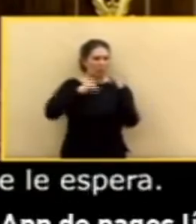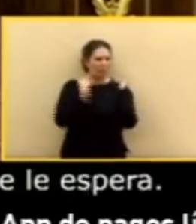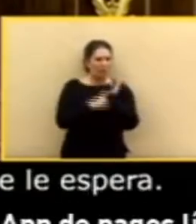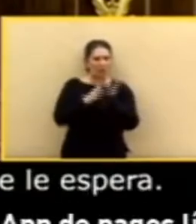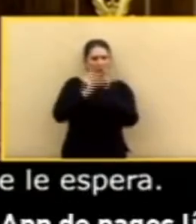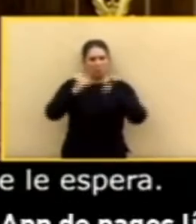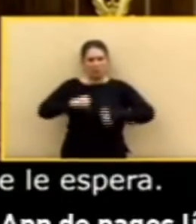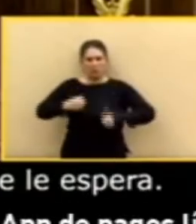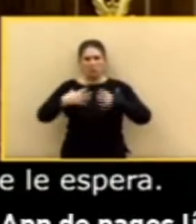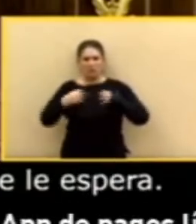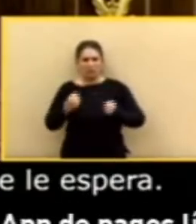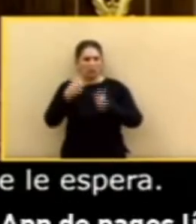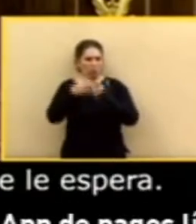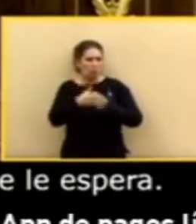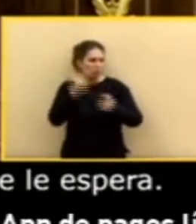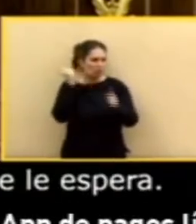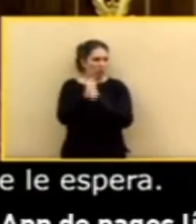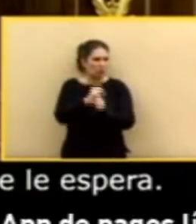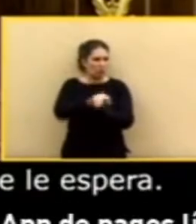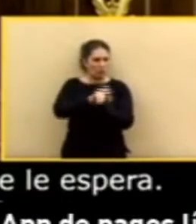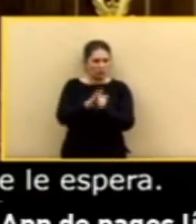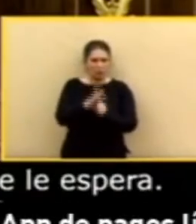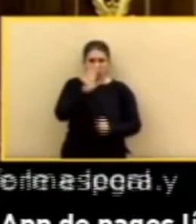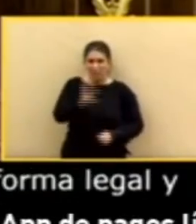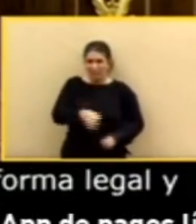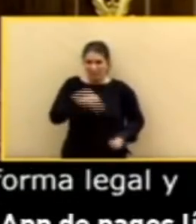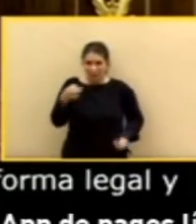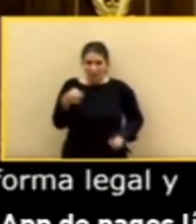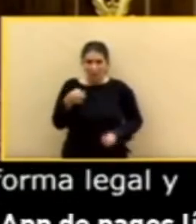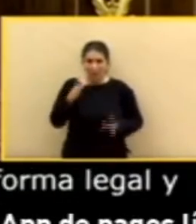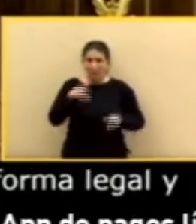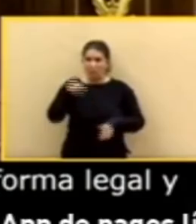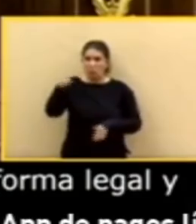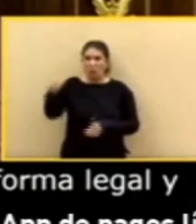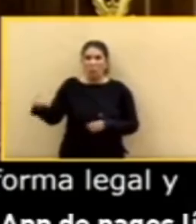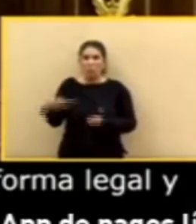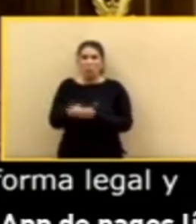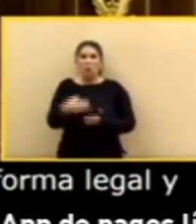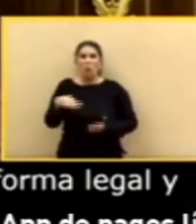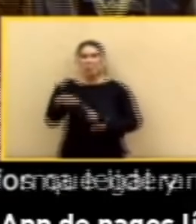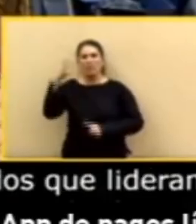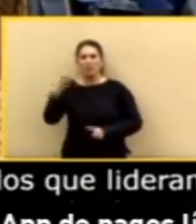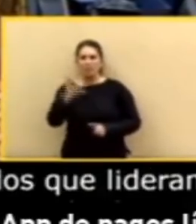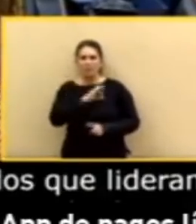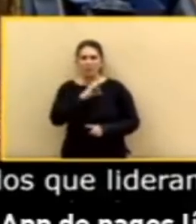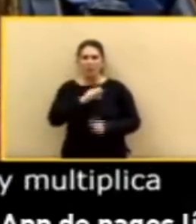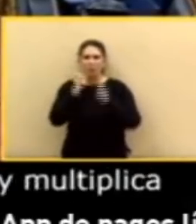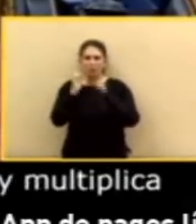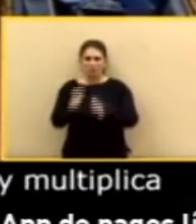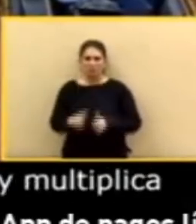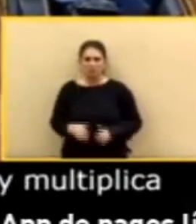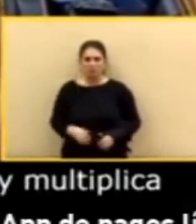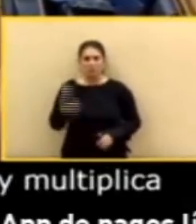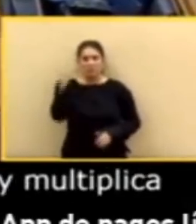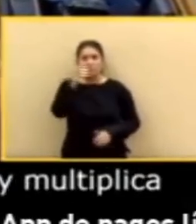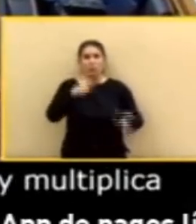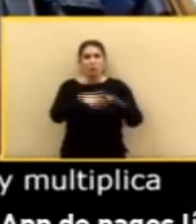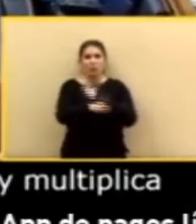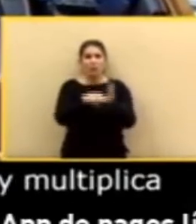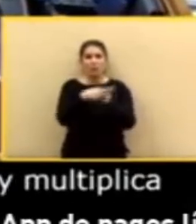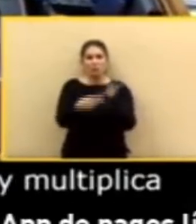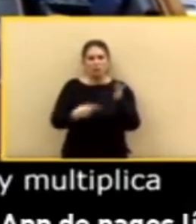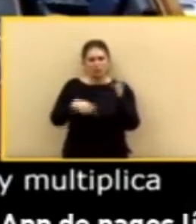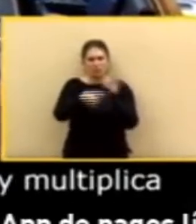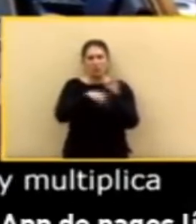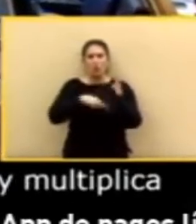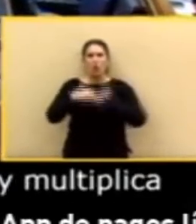ha visto perfectamente reflejado cuál es el escenario y el tablero político en este país. La única oposición activa